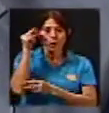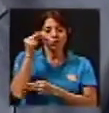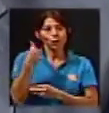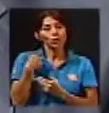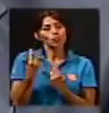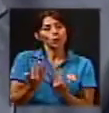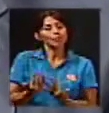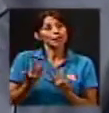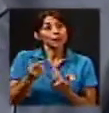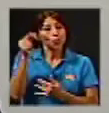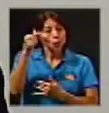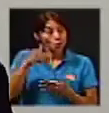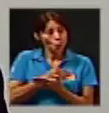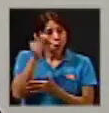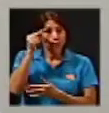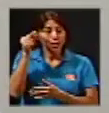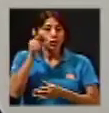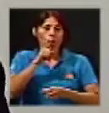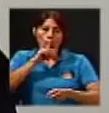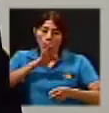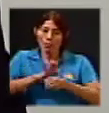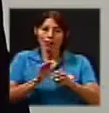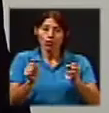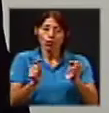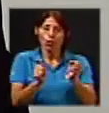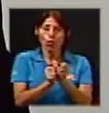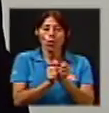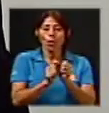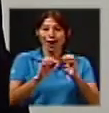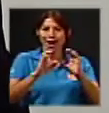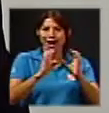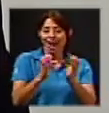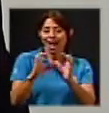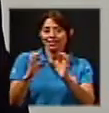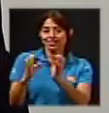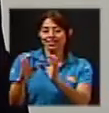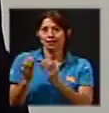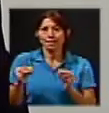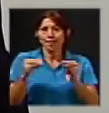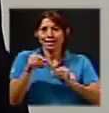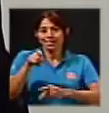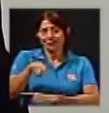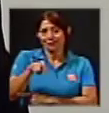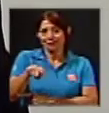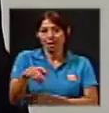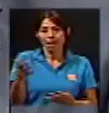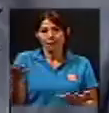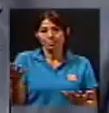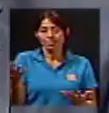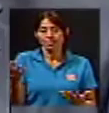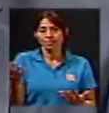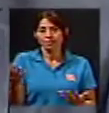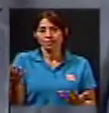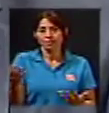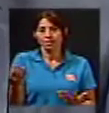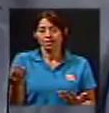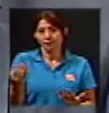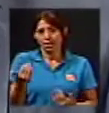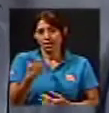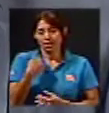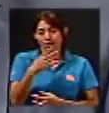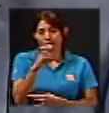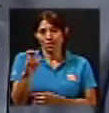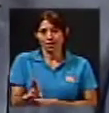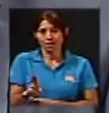esté comprometido con las clases también más necesitadas que tiene el país